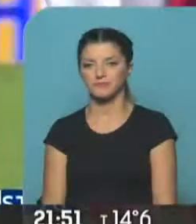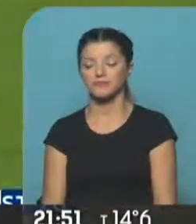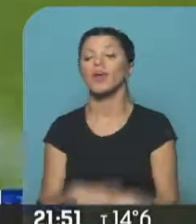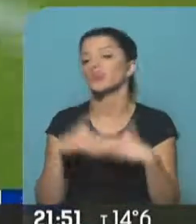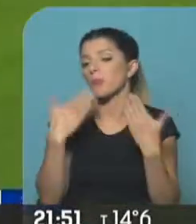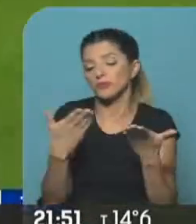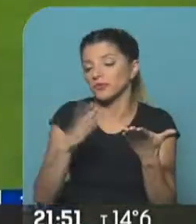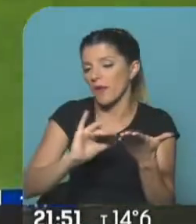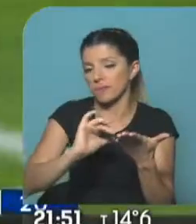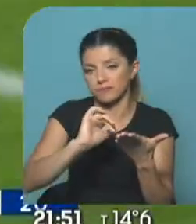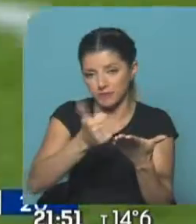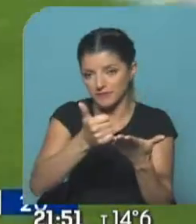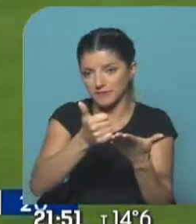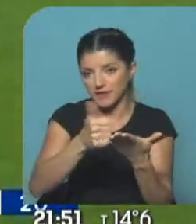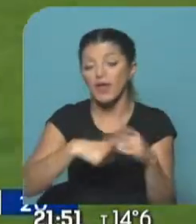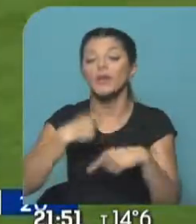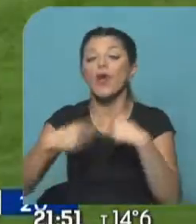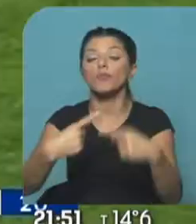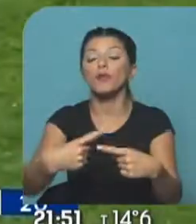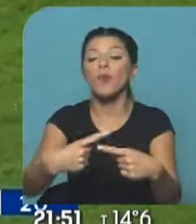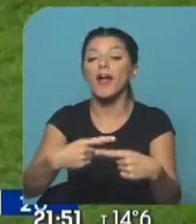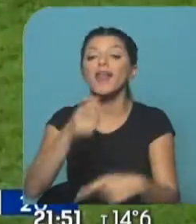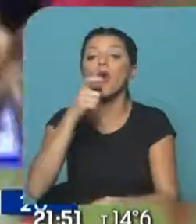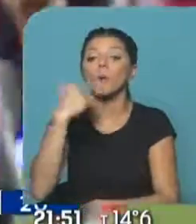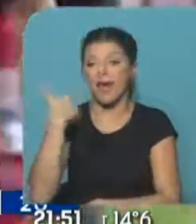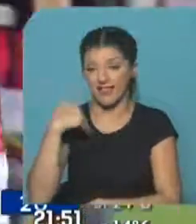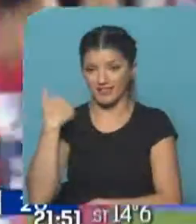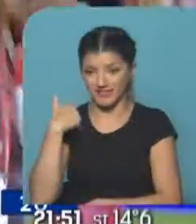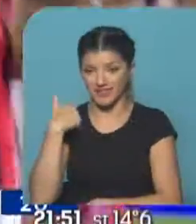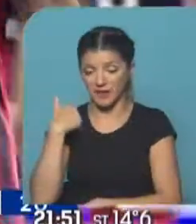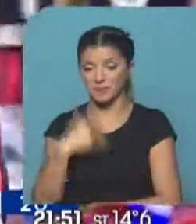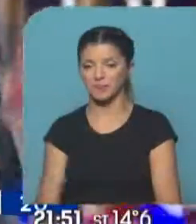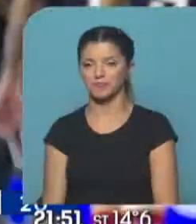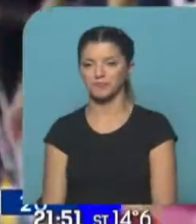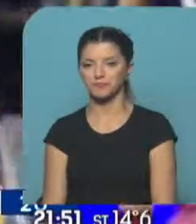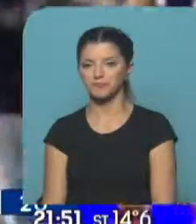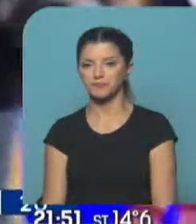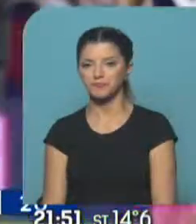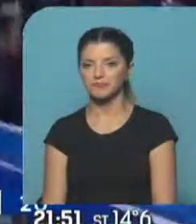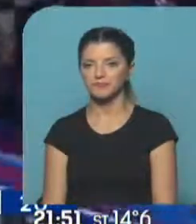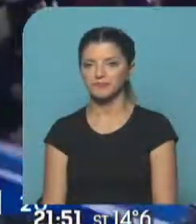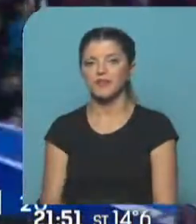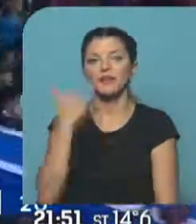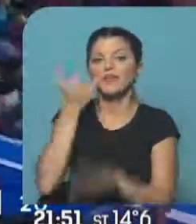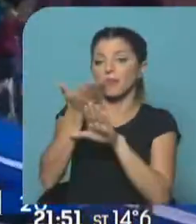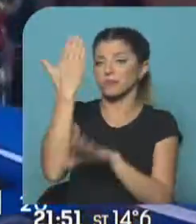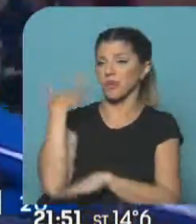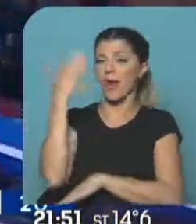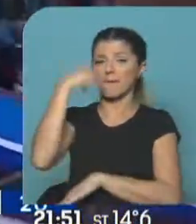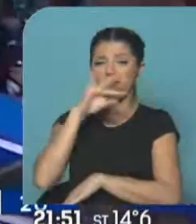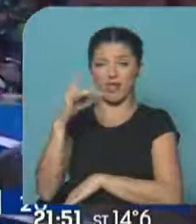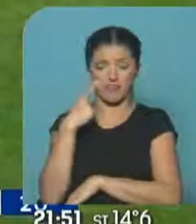para ganar el partido, para pasar de fase en esta Copa Argentina. Y allí, cuando había perdido Blandi la